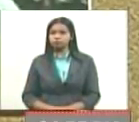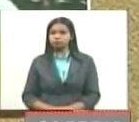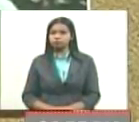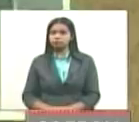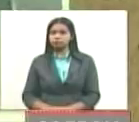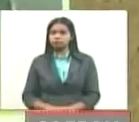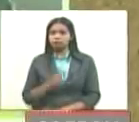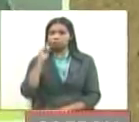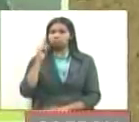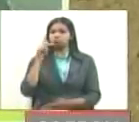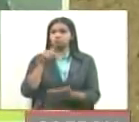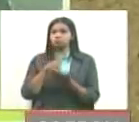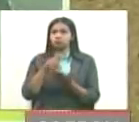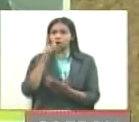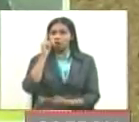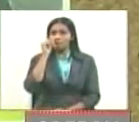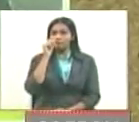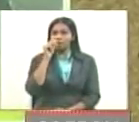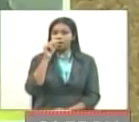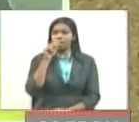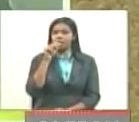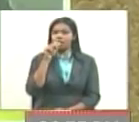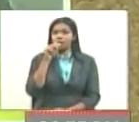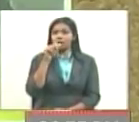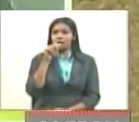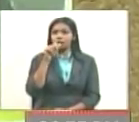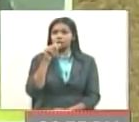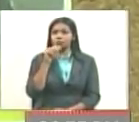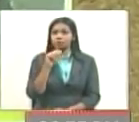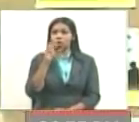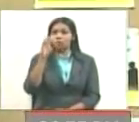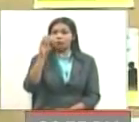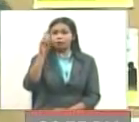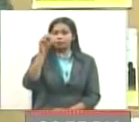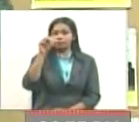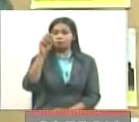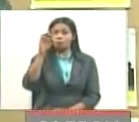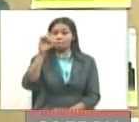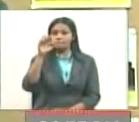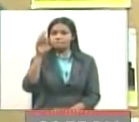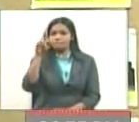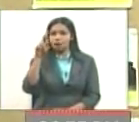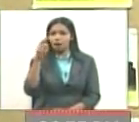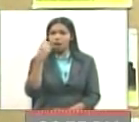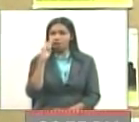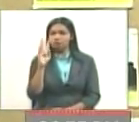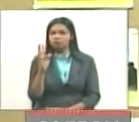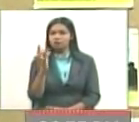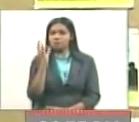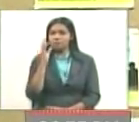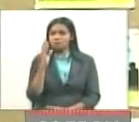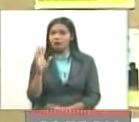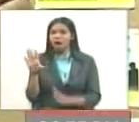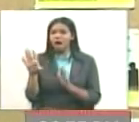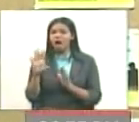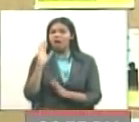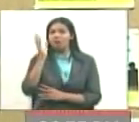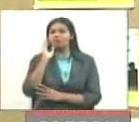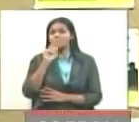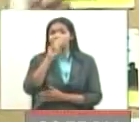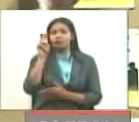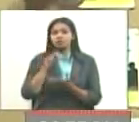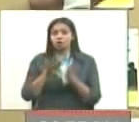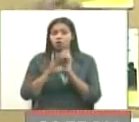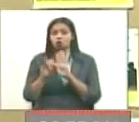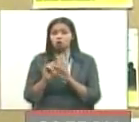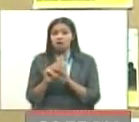Aquí estaba Omar González. Aquí está. Todo lo que llegue a la Asamblea Nacional Constituyente para allanar la inmunidad